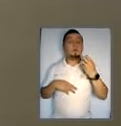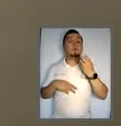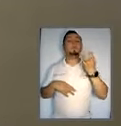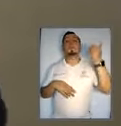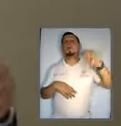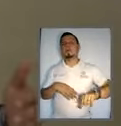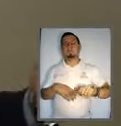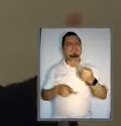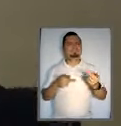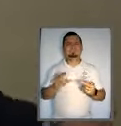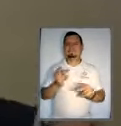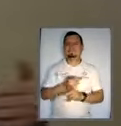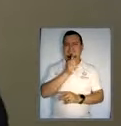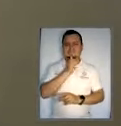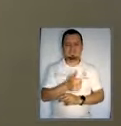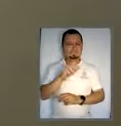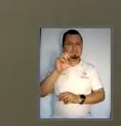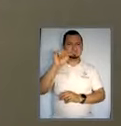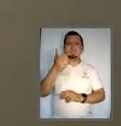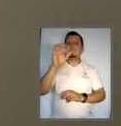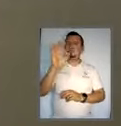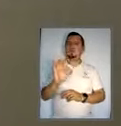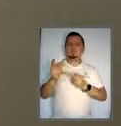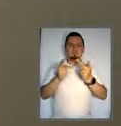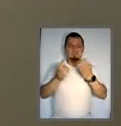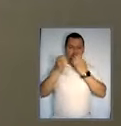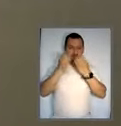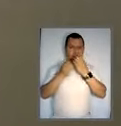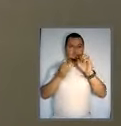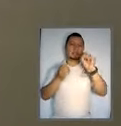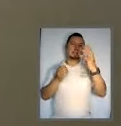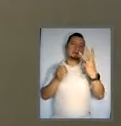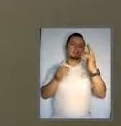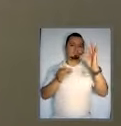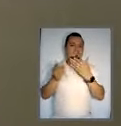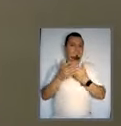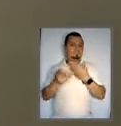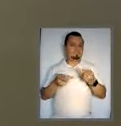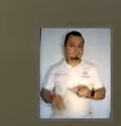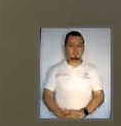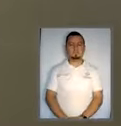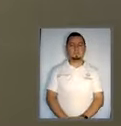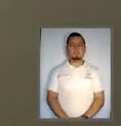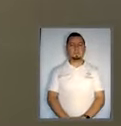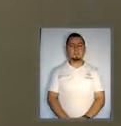va a reprobar, porque tenemos este 66% ya evaluado y el 73% de avance.